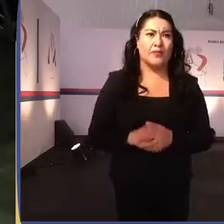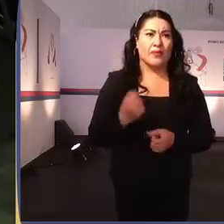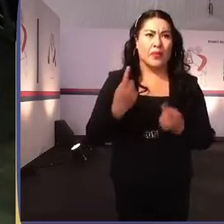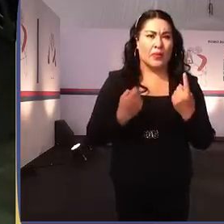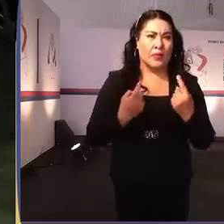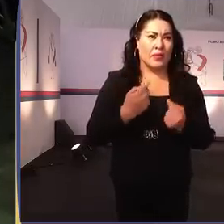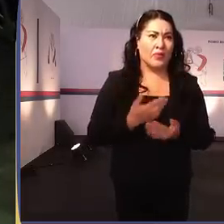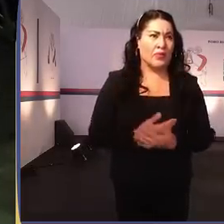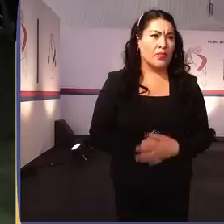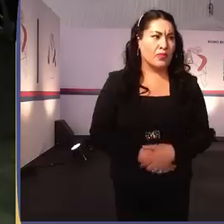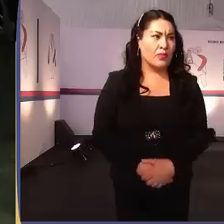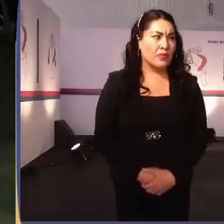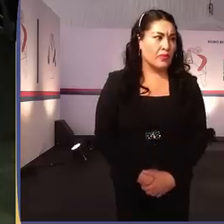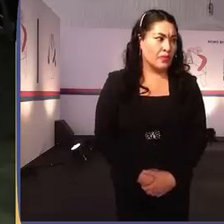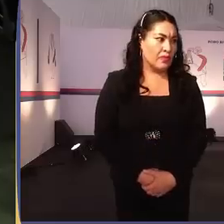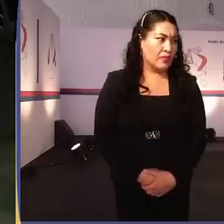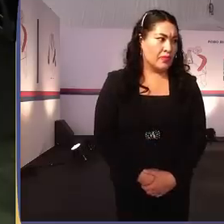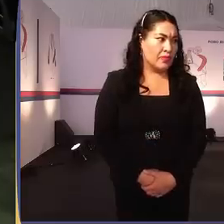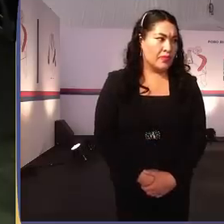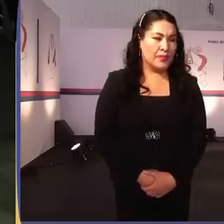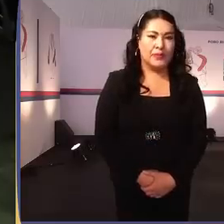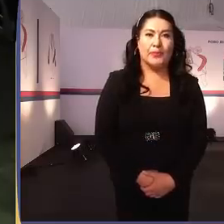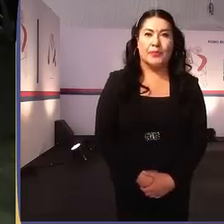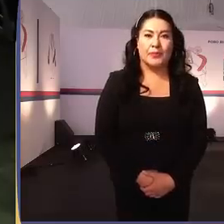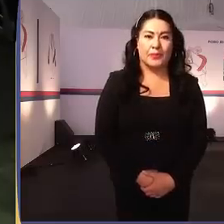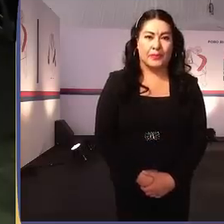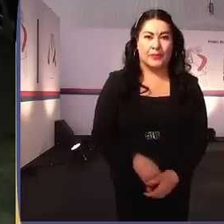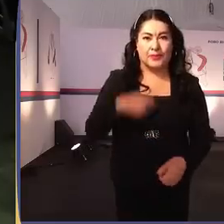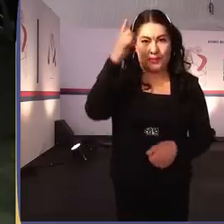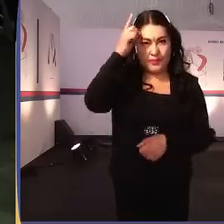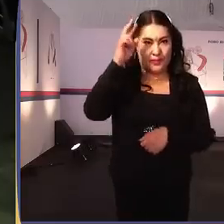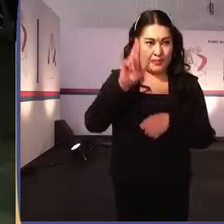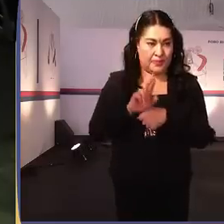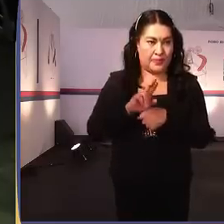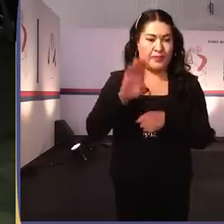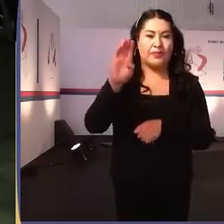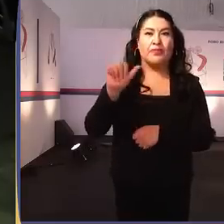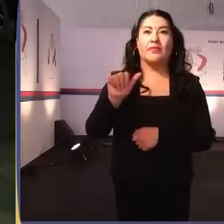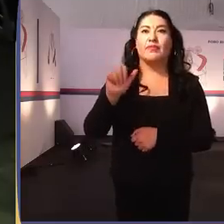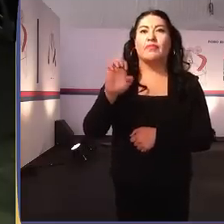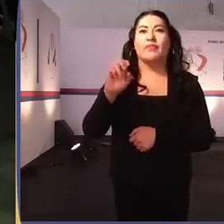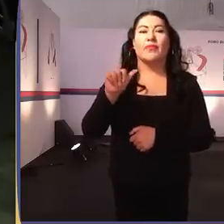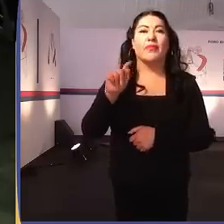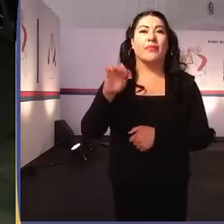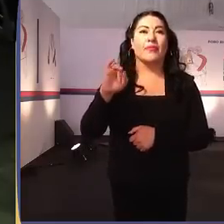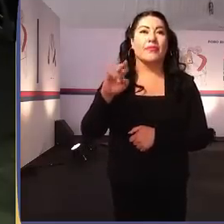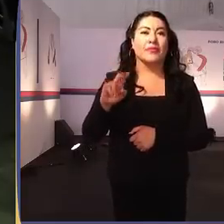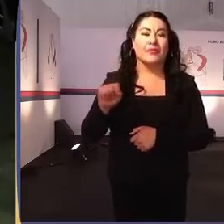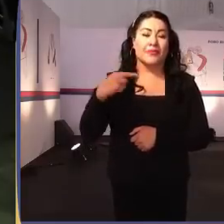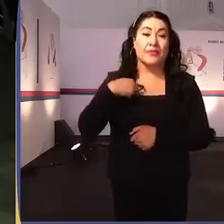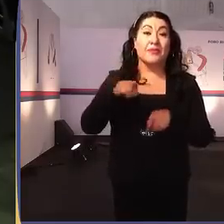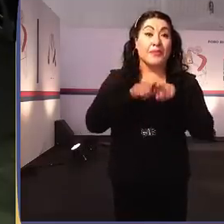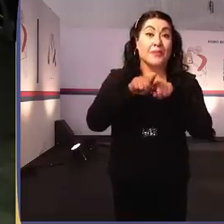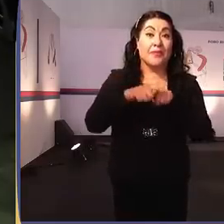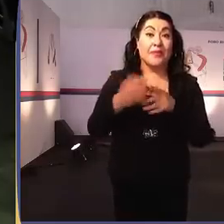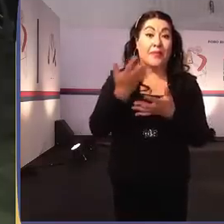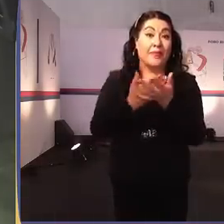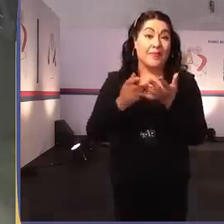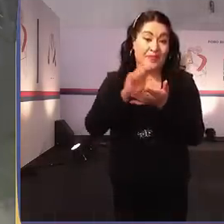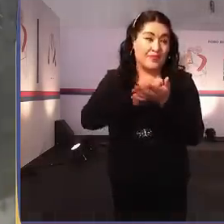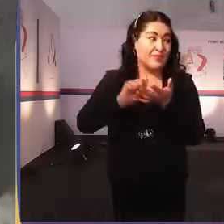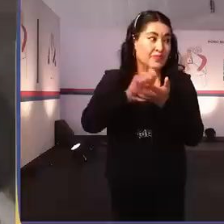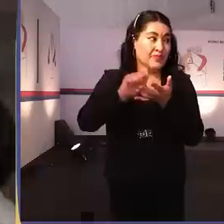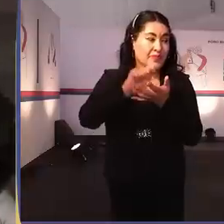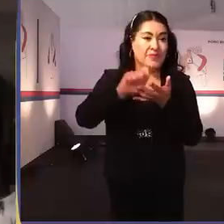¿Alguien vamos? A ver, espérate, habla bien. Cada vez, doctora, que te descuidas, te leen sus textos. Mi hermana hizo un escrito